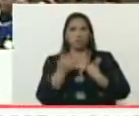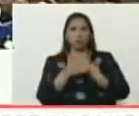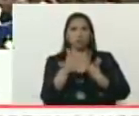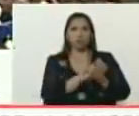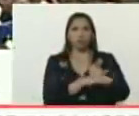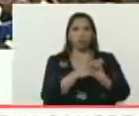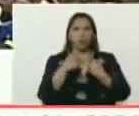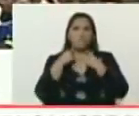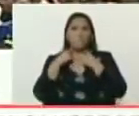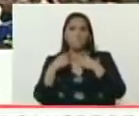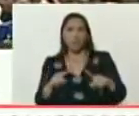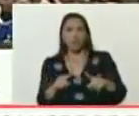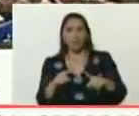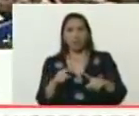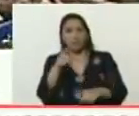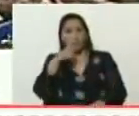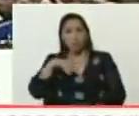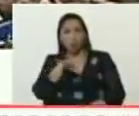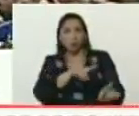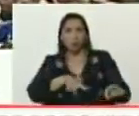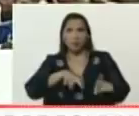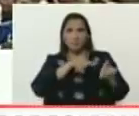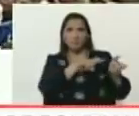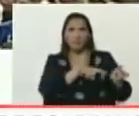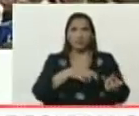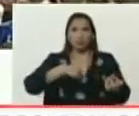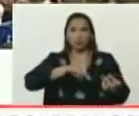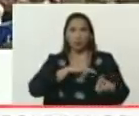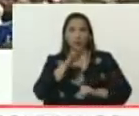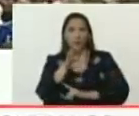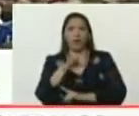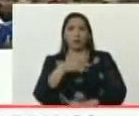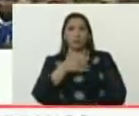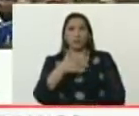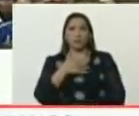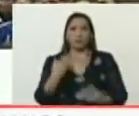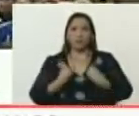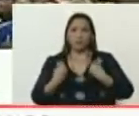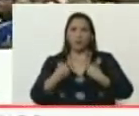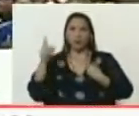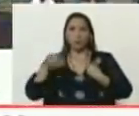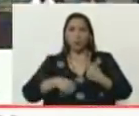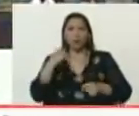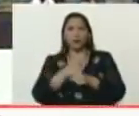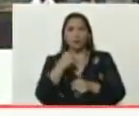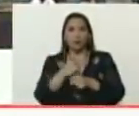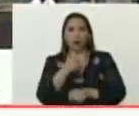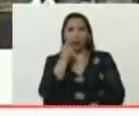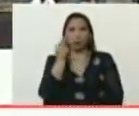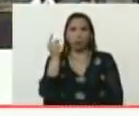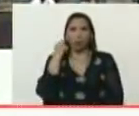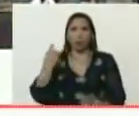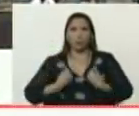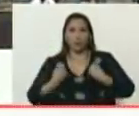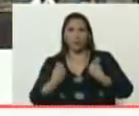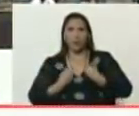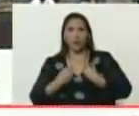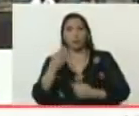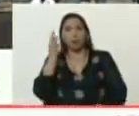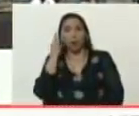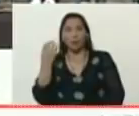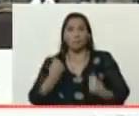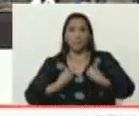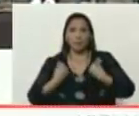desapariciones. El pueblo campesino de nuestra patria lo vivió. Los trabajadores y las trabajadoras lo vivieron. Las mujeres lo